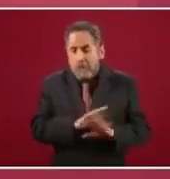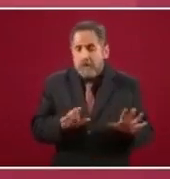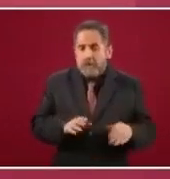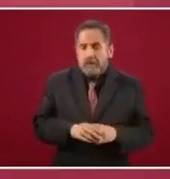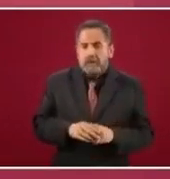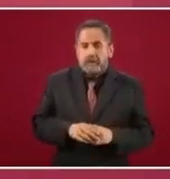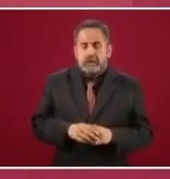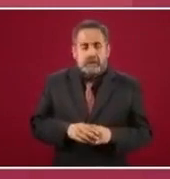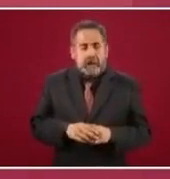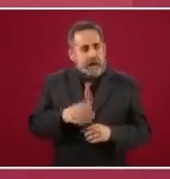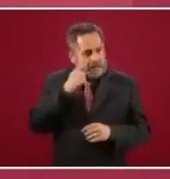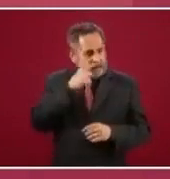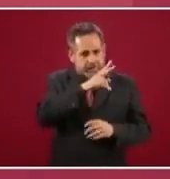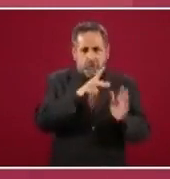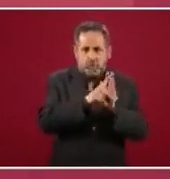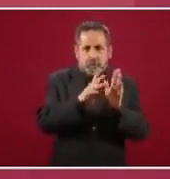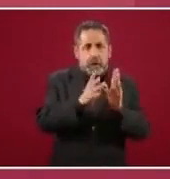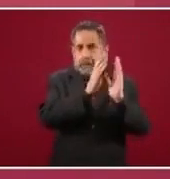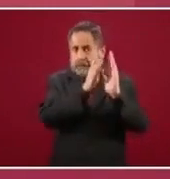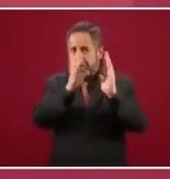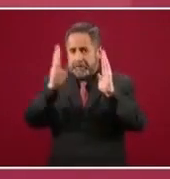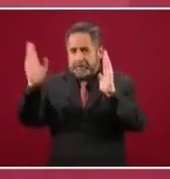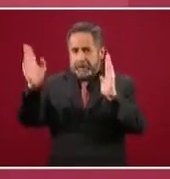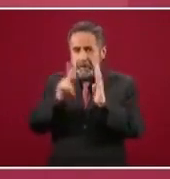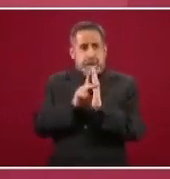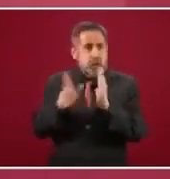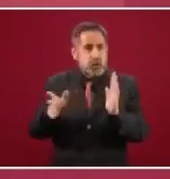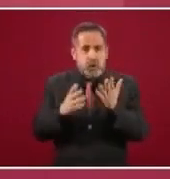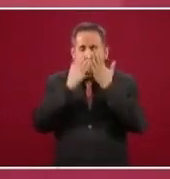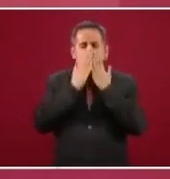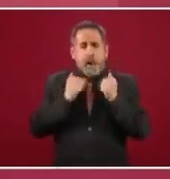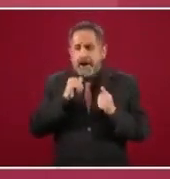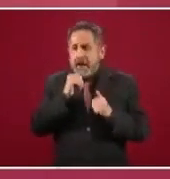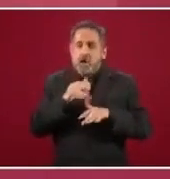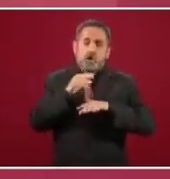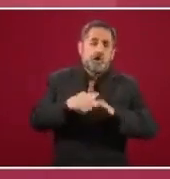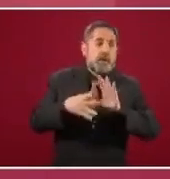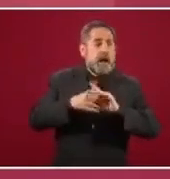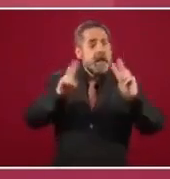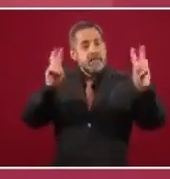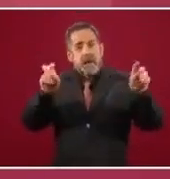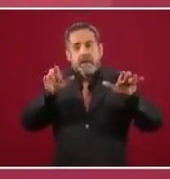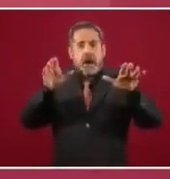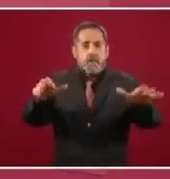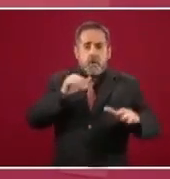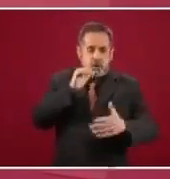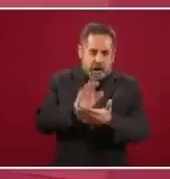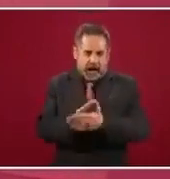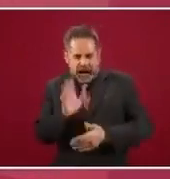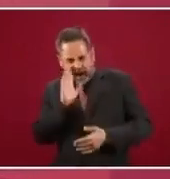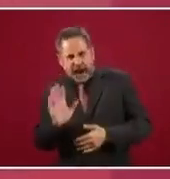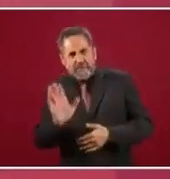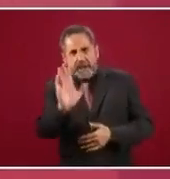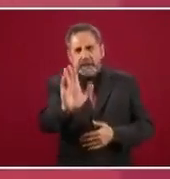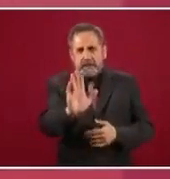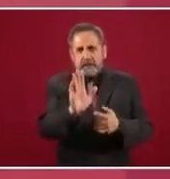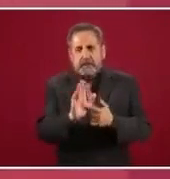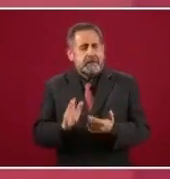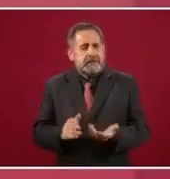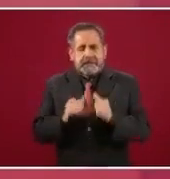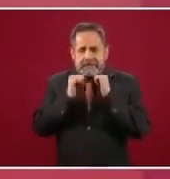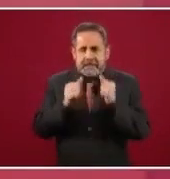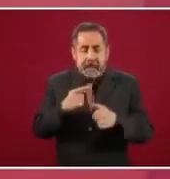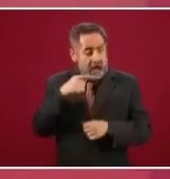vayan a las hemerotecas y si encuentran algo sobre eso, me lo traen, a ver